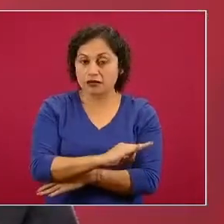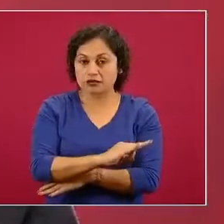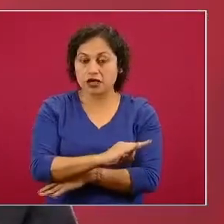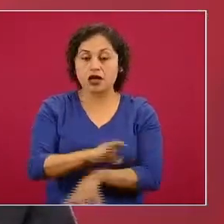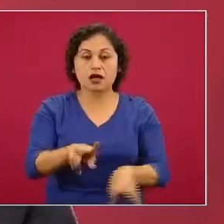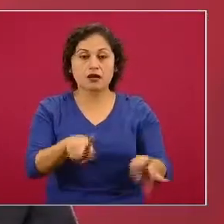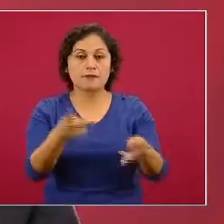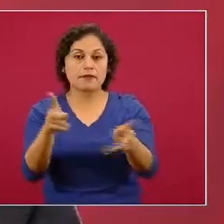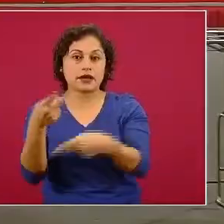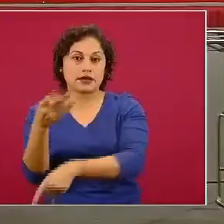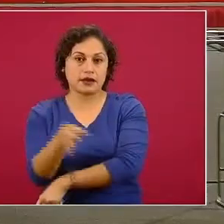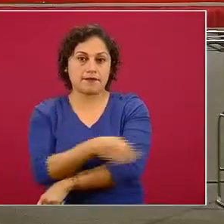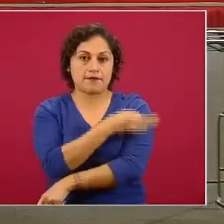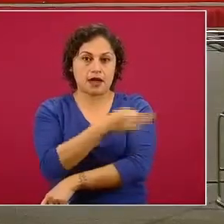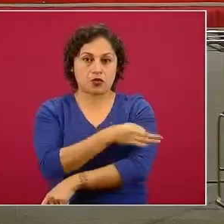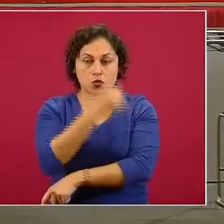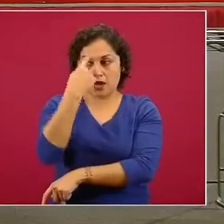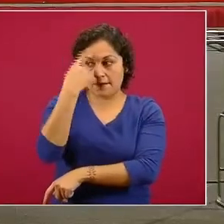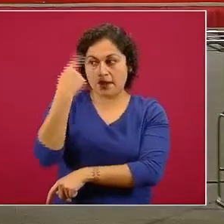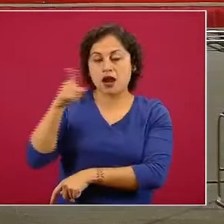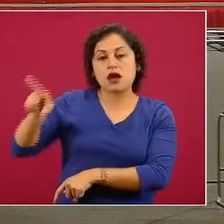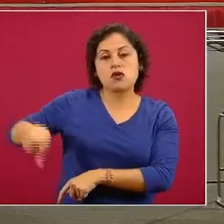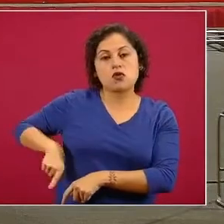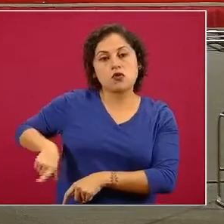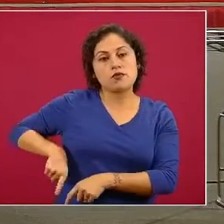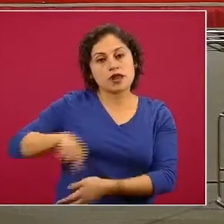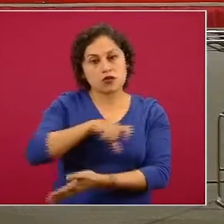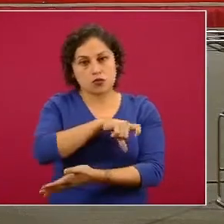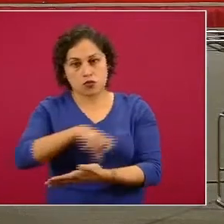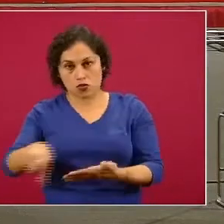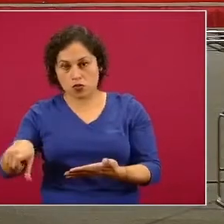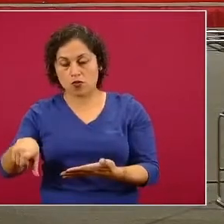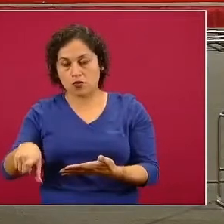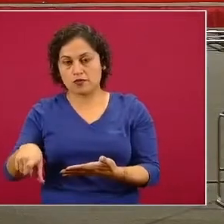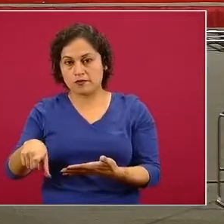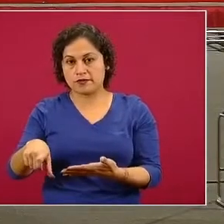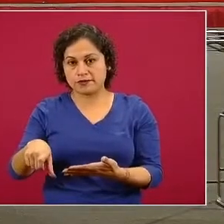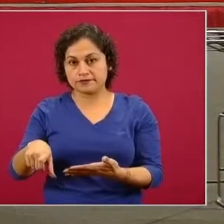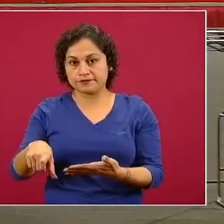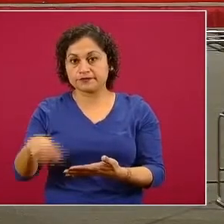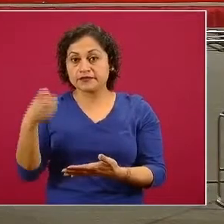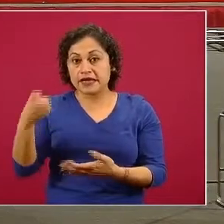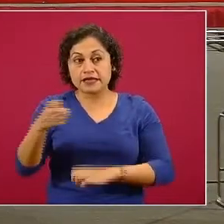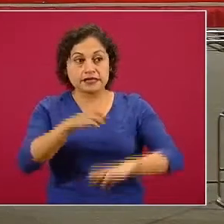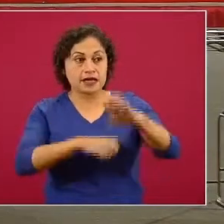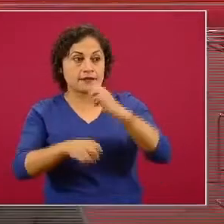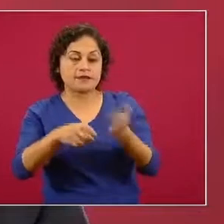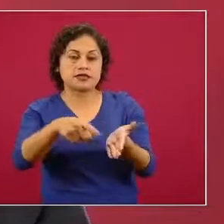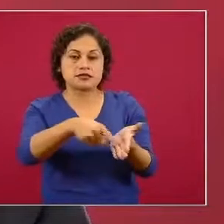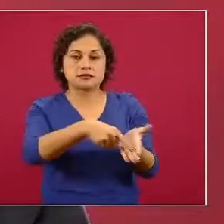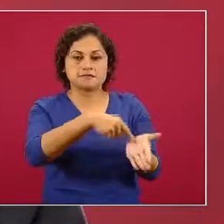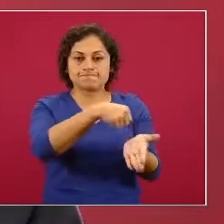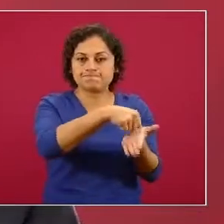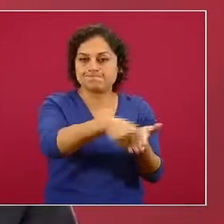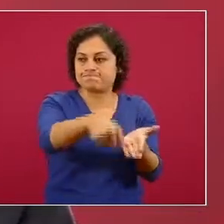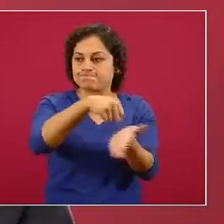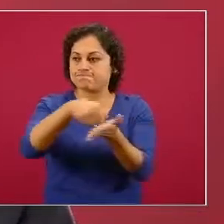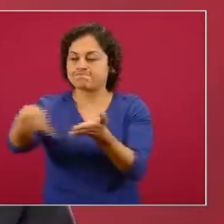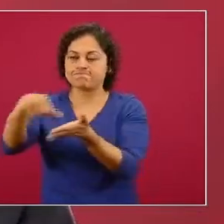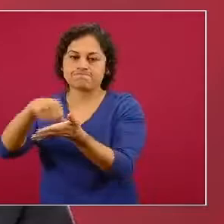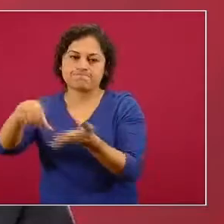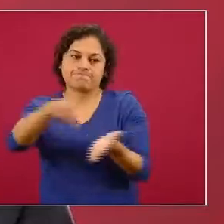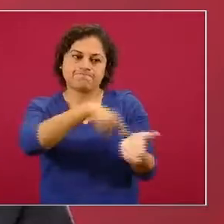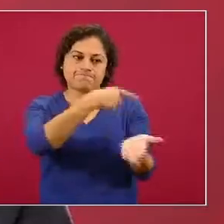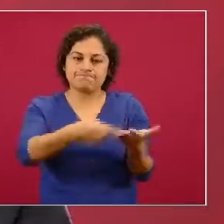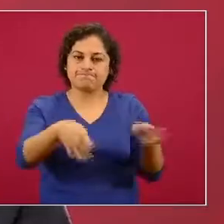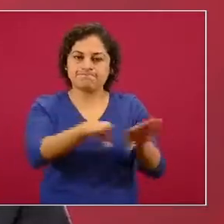vendían vacunas al gobierno como intermediarias, y algunas de estas compañías fueron inhabilitadas por tener múltiples